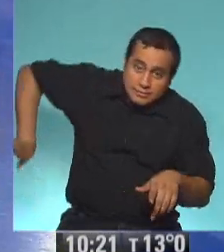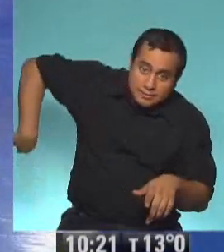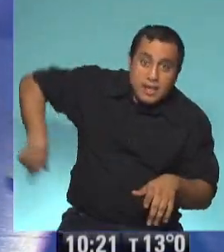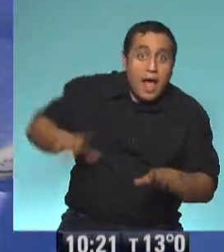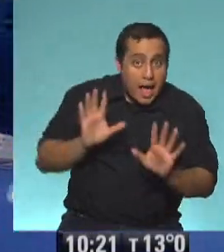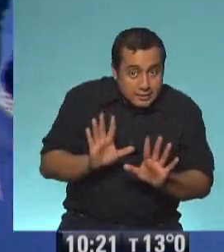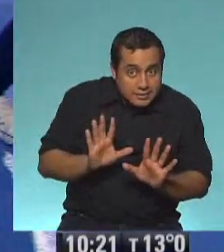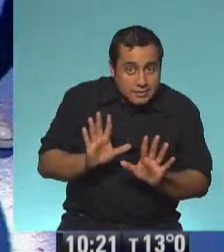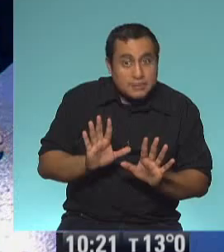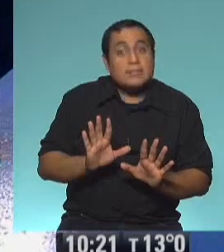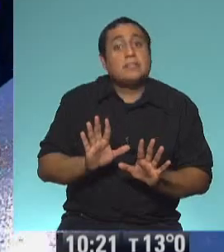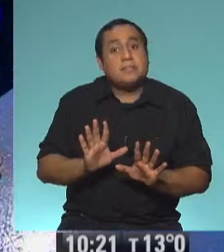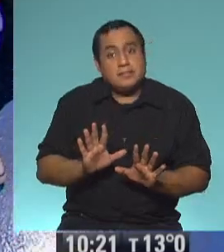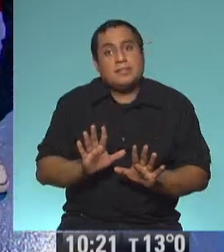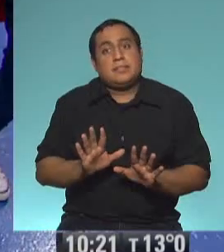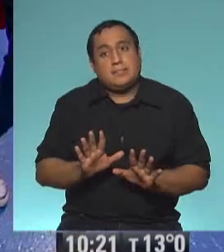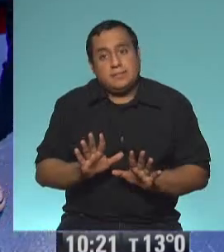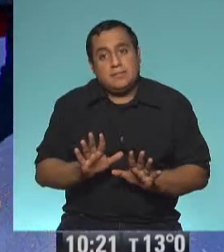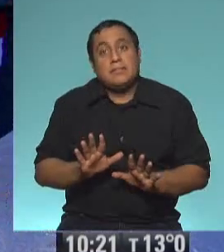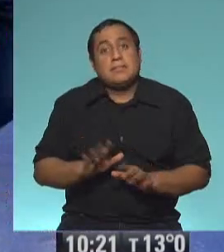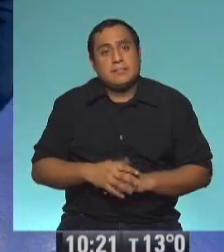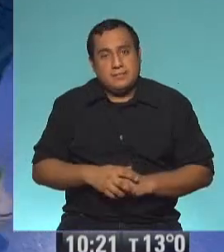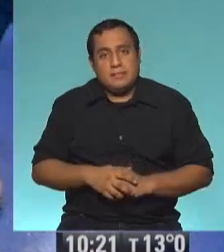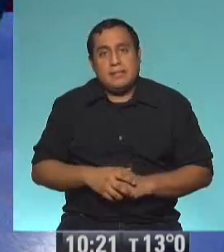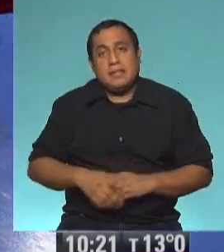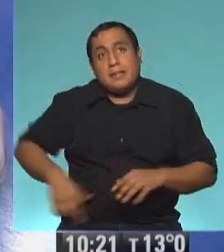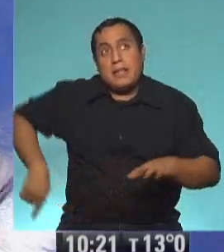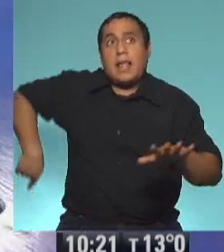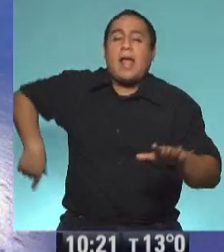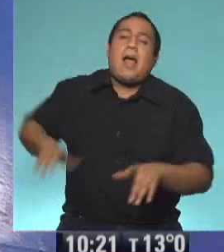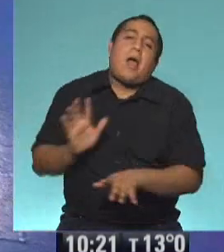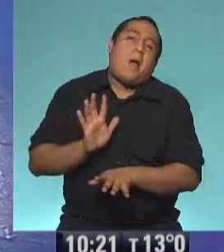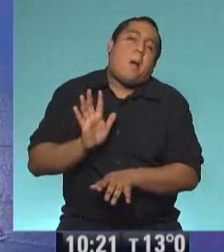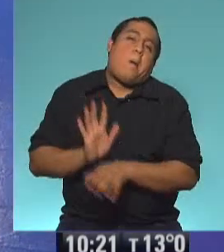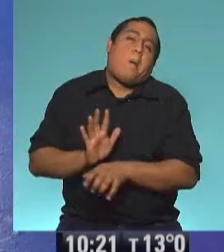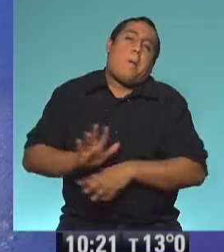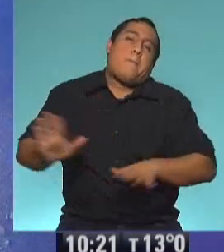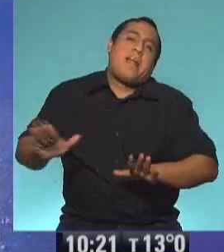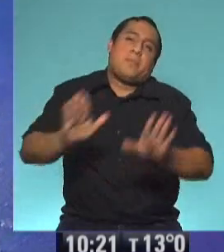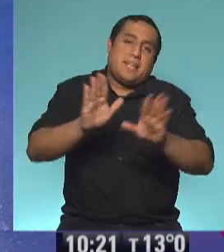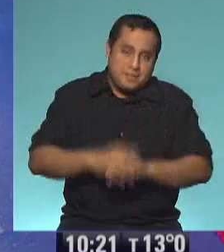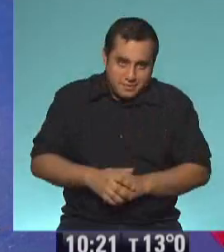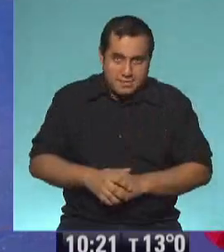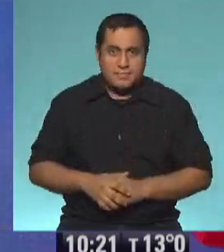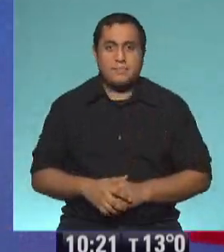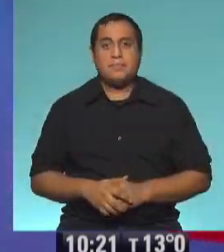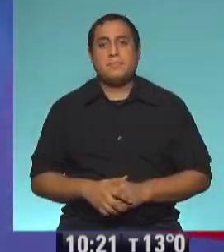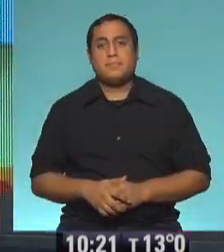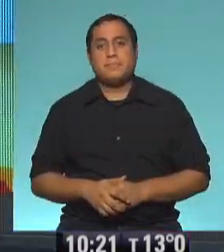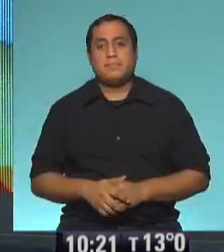y hacer como una especie de palomita. ¡Qué bueno! Me encanta la palomita. Y ojo, si te sale el gorro, te lo sacas. Es un obstáculo más el